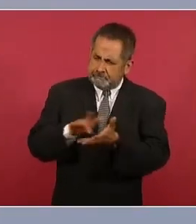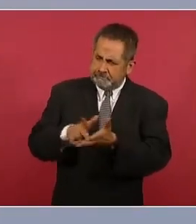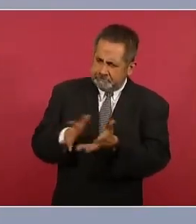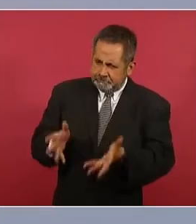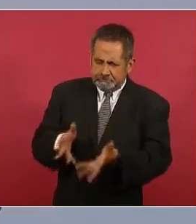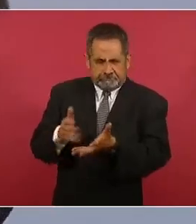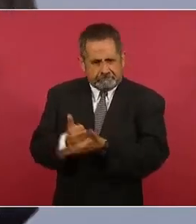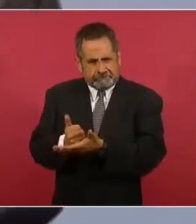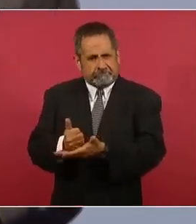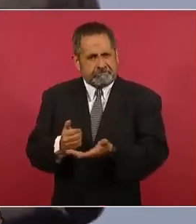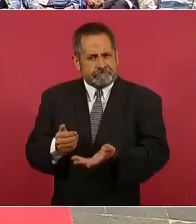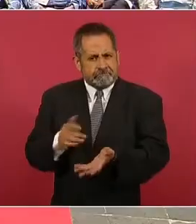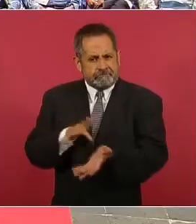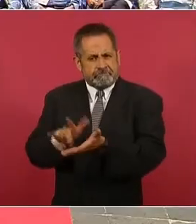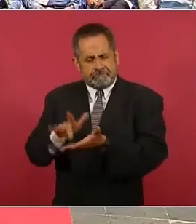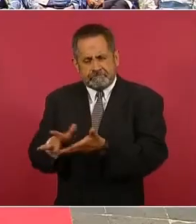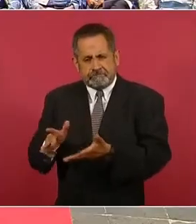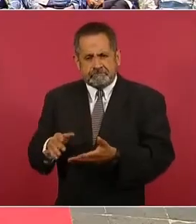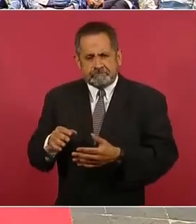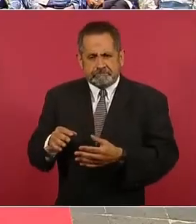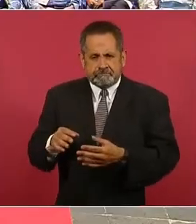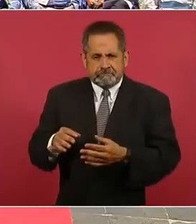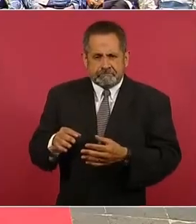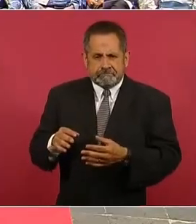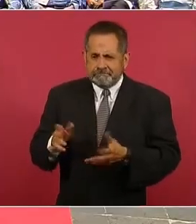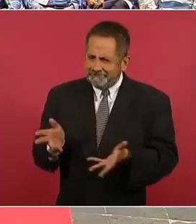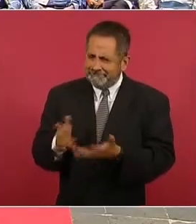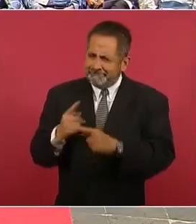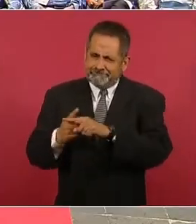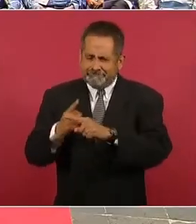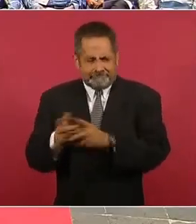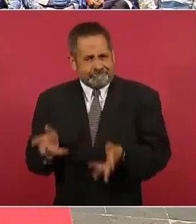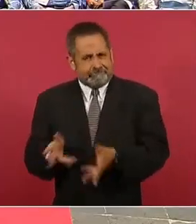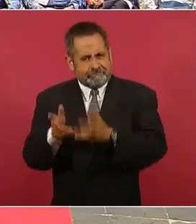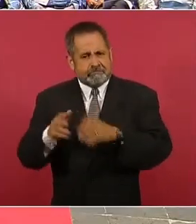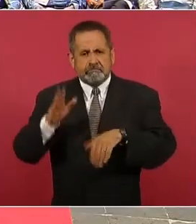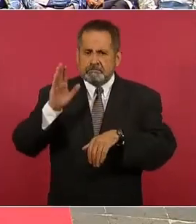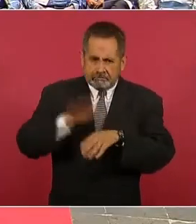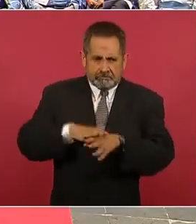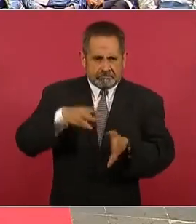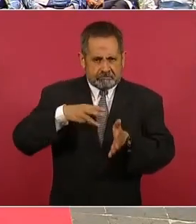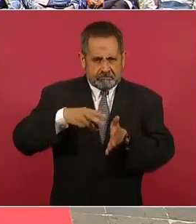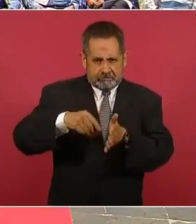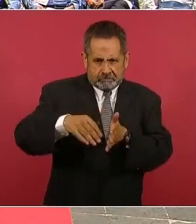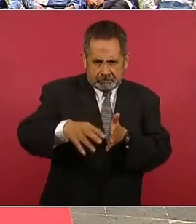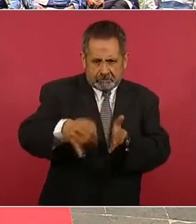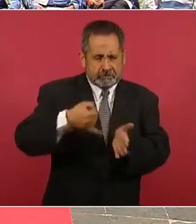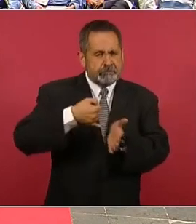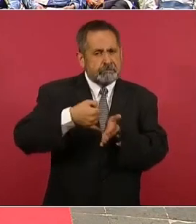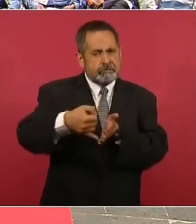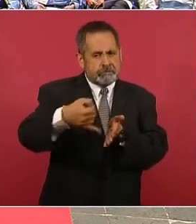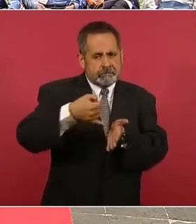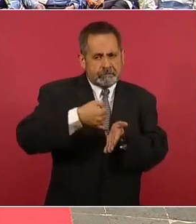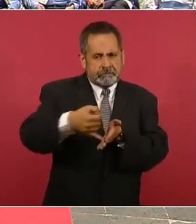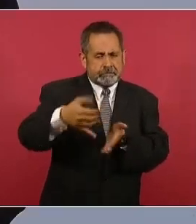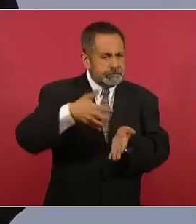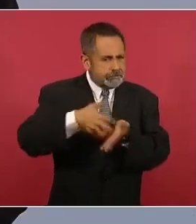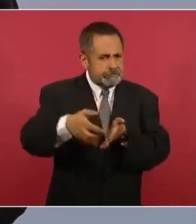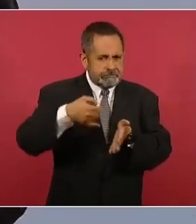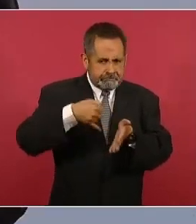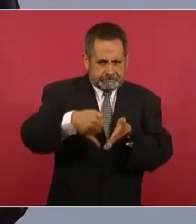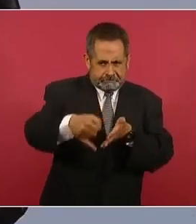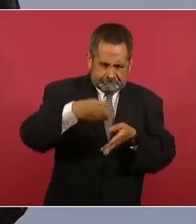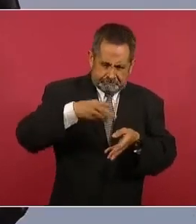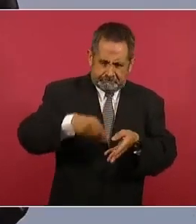estimule, se les promueva a que sembremos y que